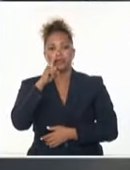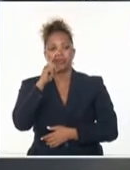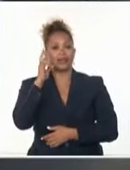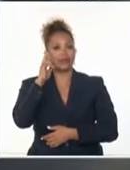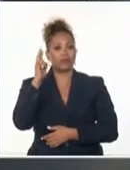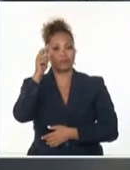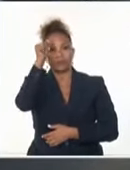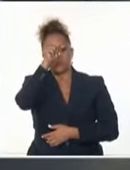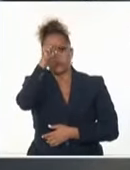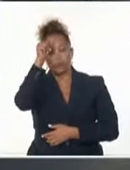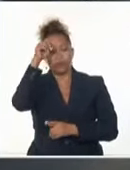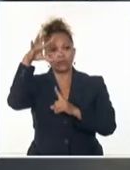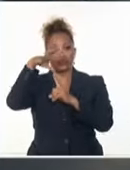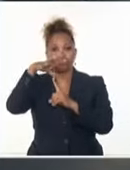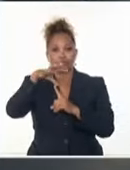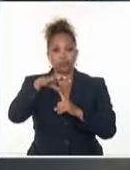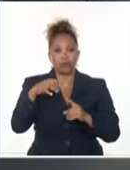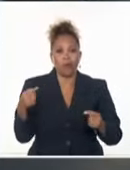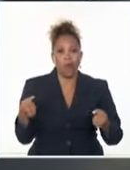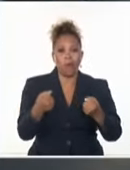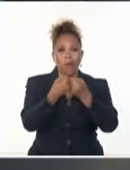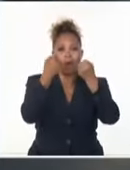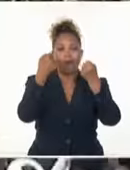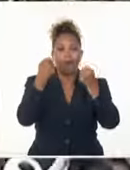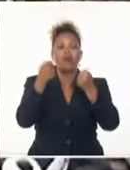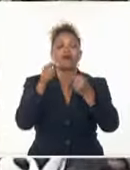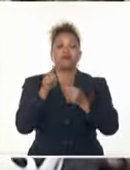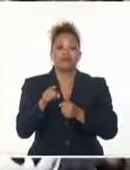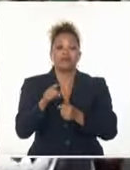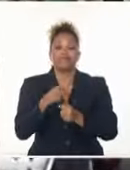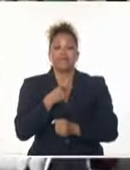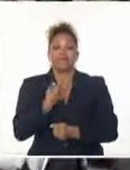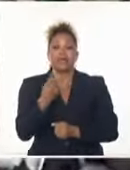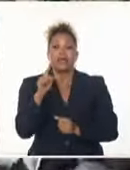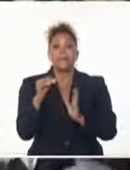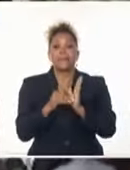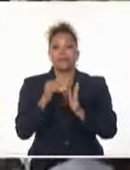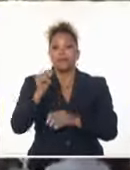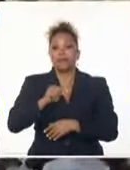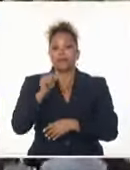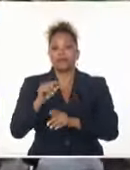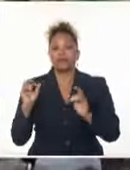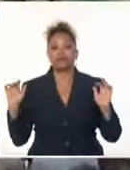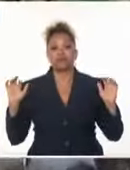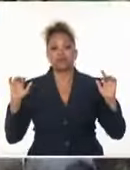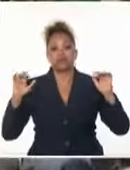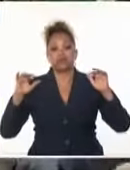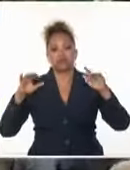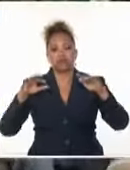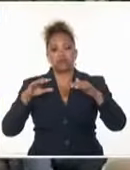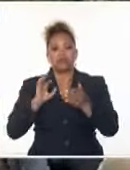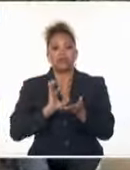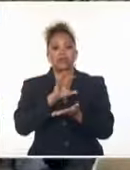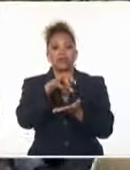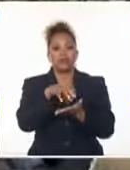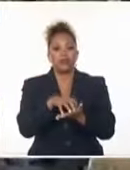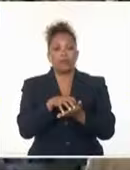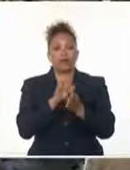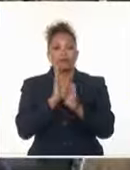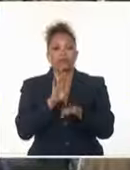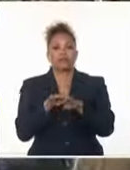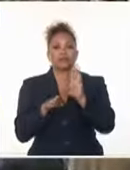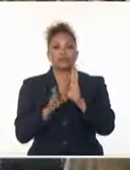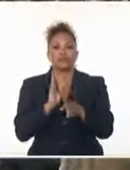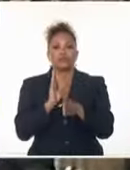el que viajaban cerca de la frontera con Azerbaiyán. Miles de ciudadanos se congregaron en la ciudad de Tabriz para escoltar desde la Plaza de los